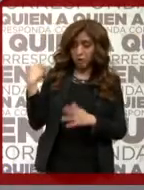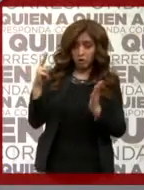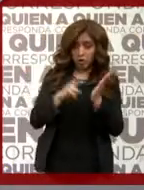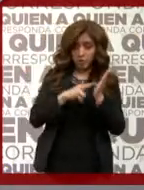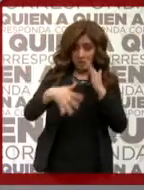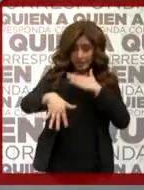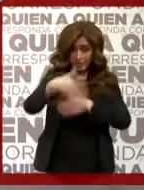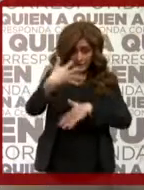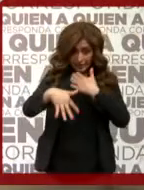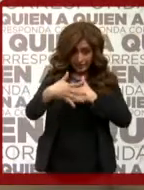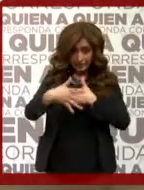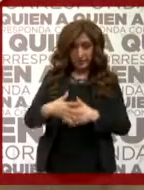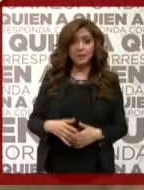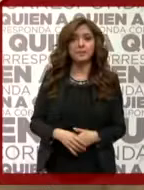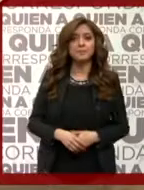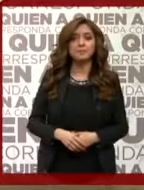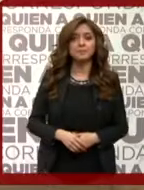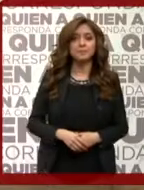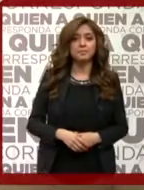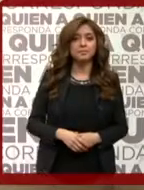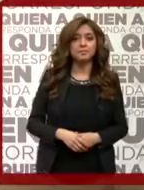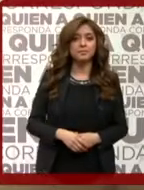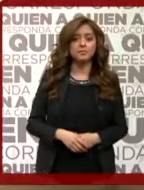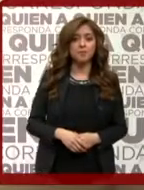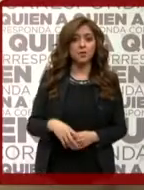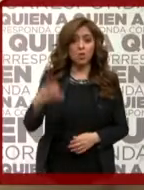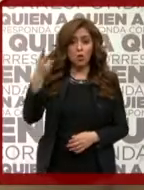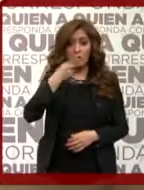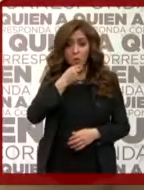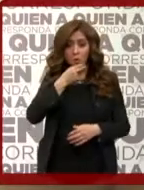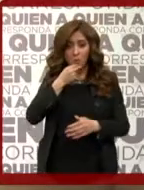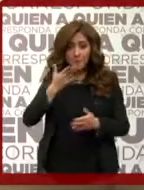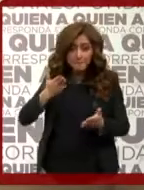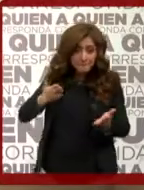2015, él se introduce a mi casa,